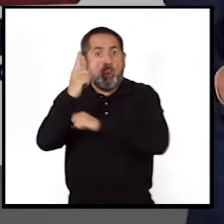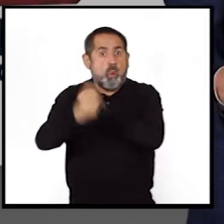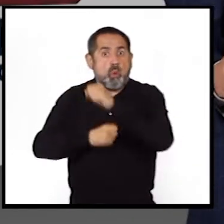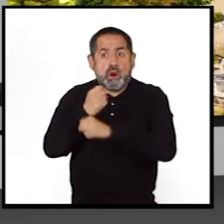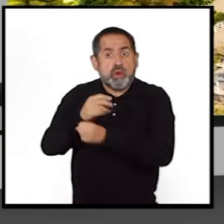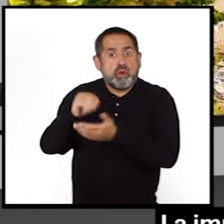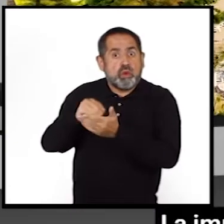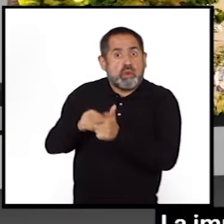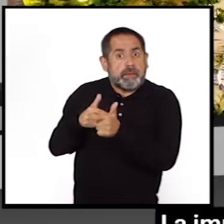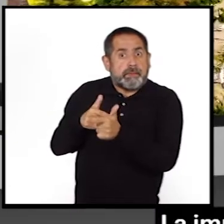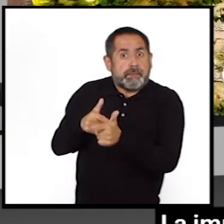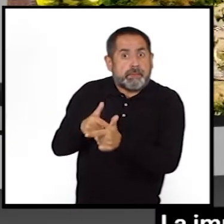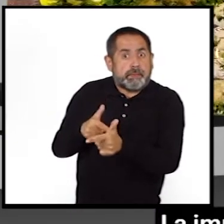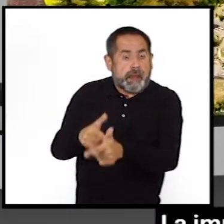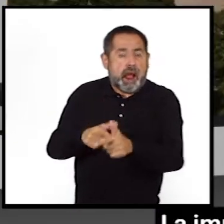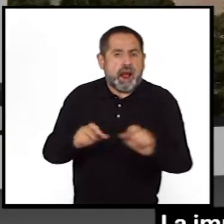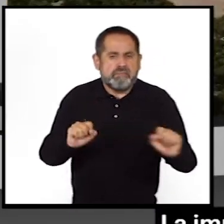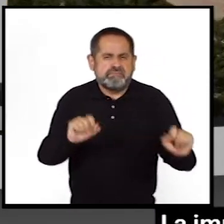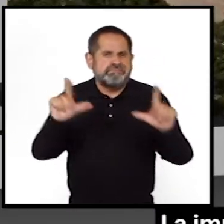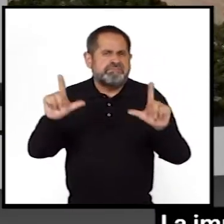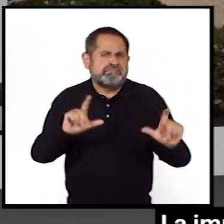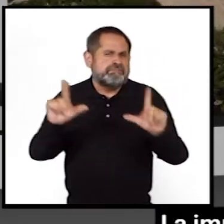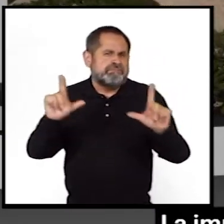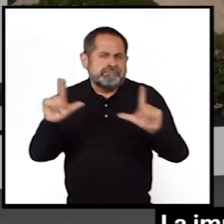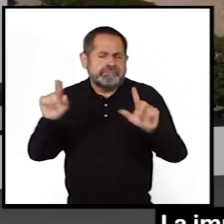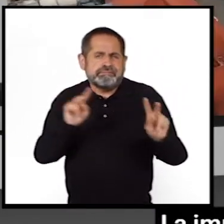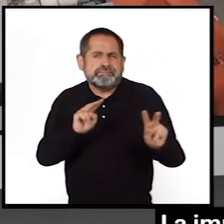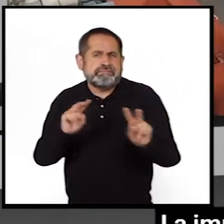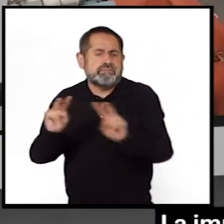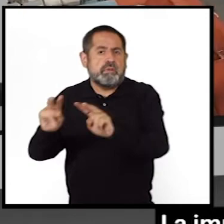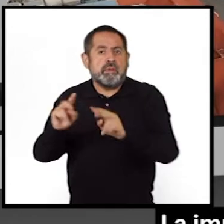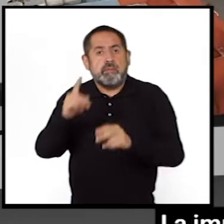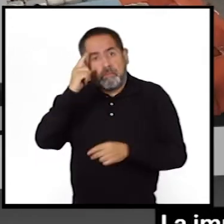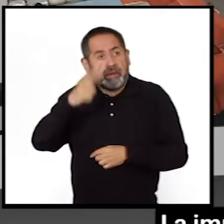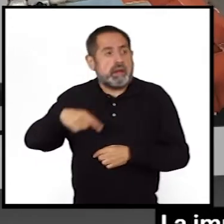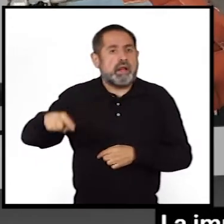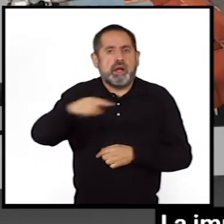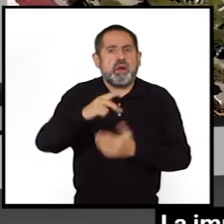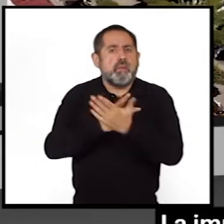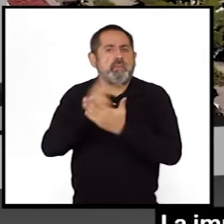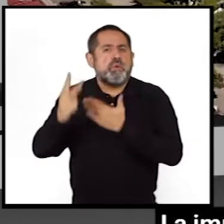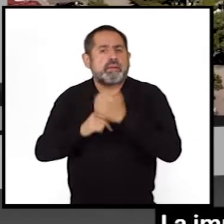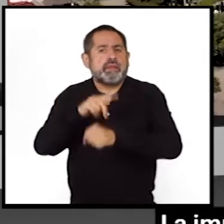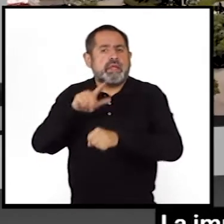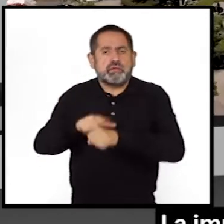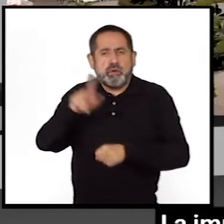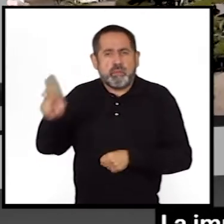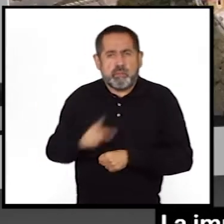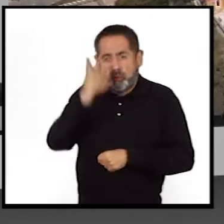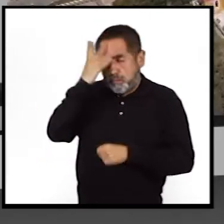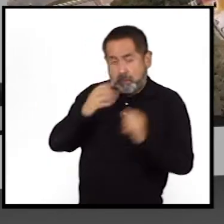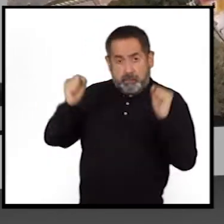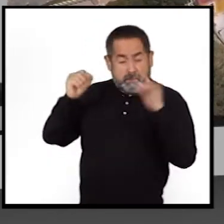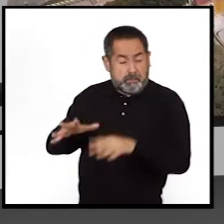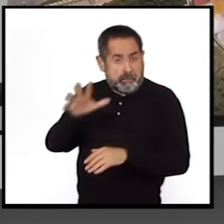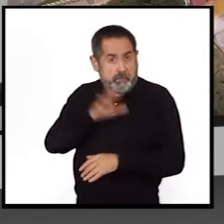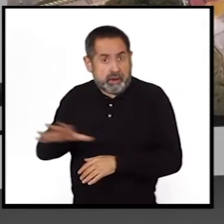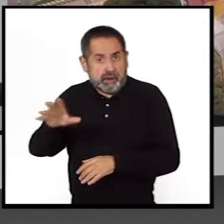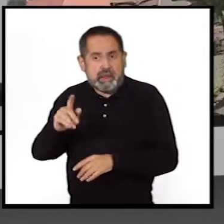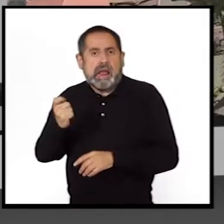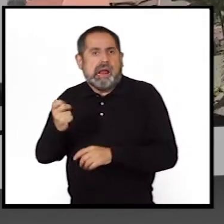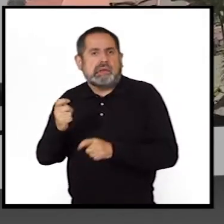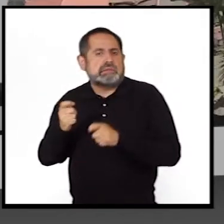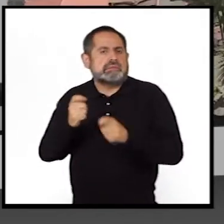un año. La importancia del Tianguis radica en la trascendencia de que el Programa Nacional de Pueblos Mágicos ha